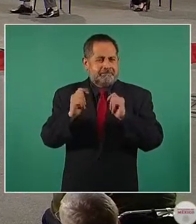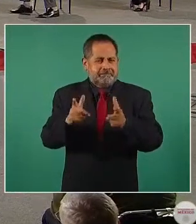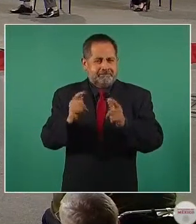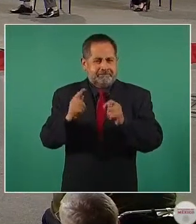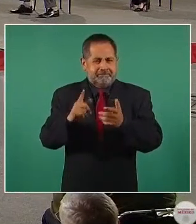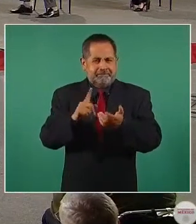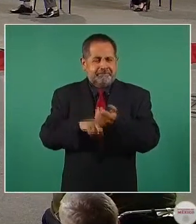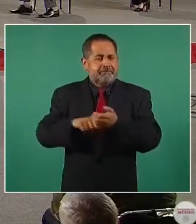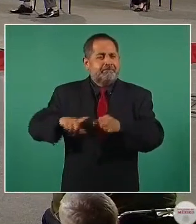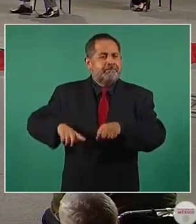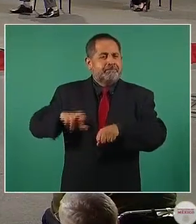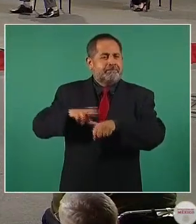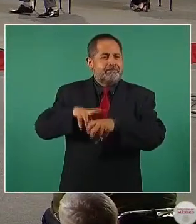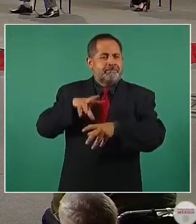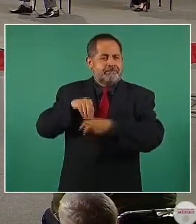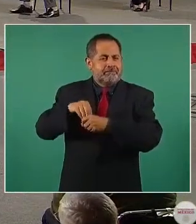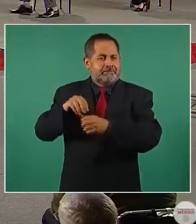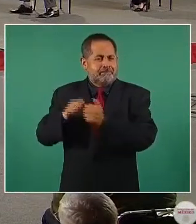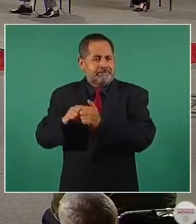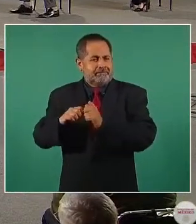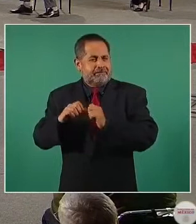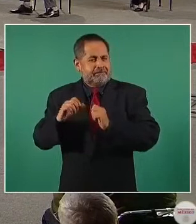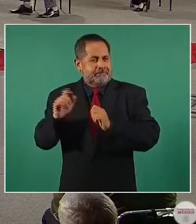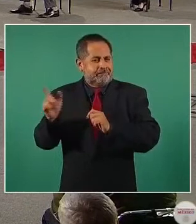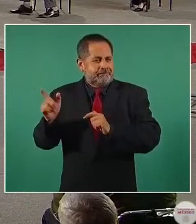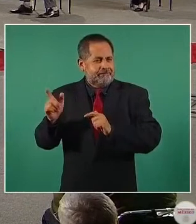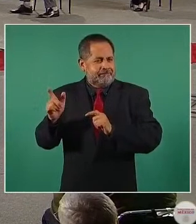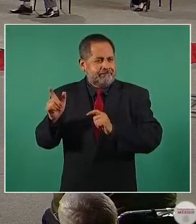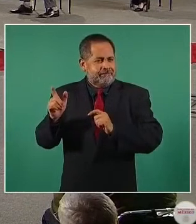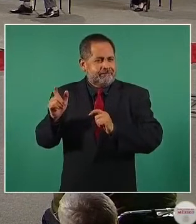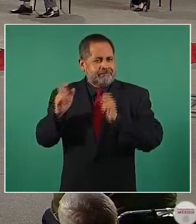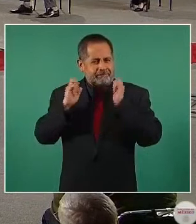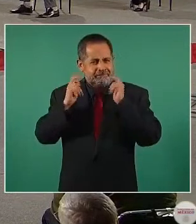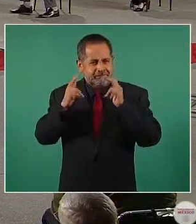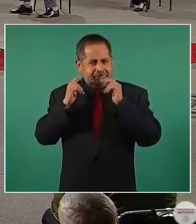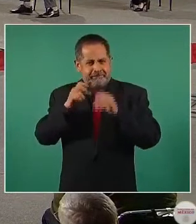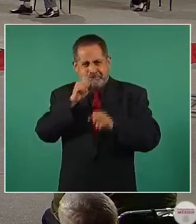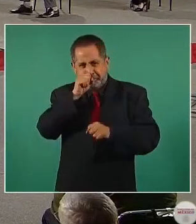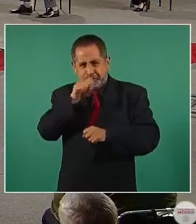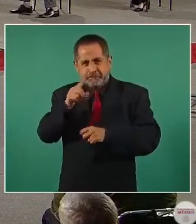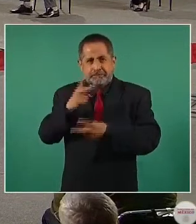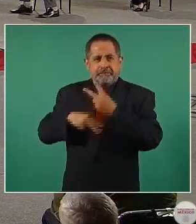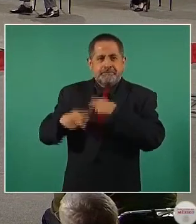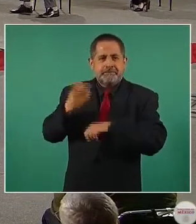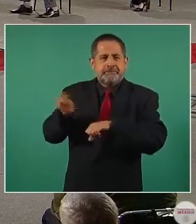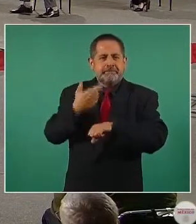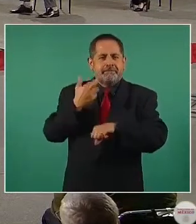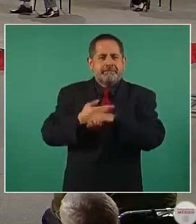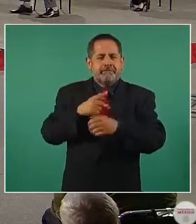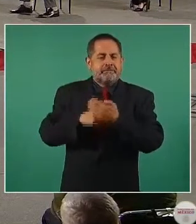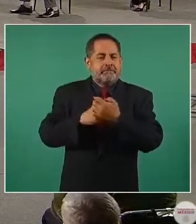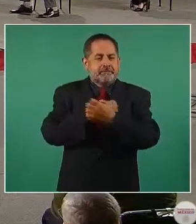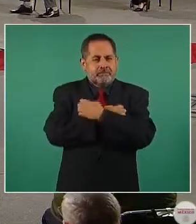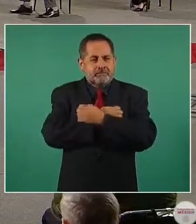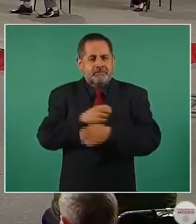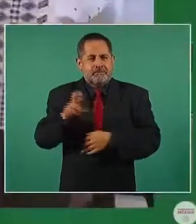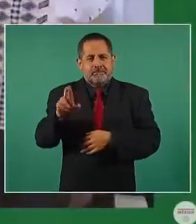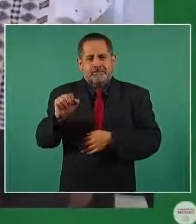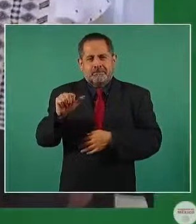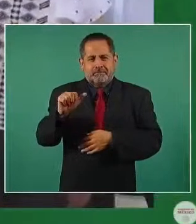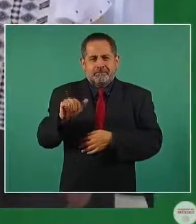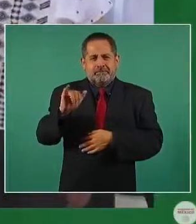gobernador Rutilio Escandón y también de nuestra secretaria de Educación, Rosa Aide.